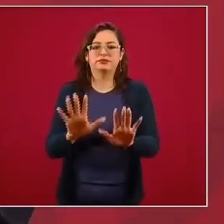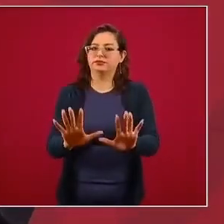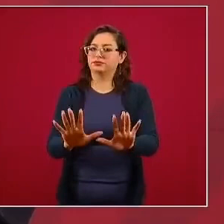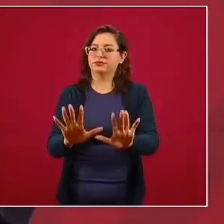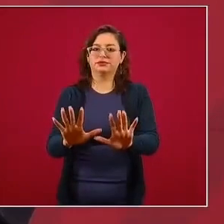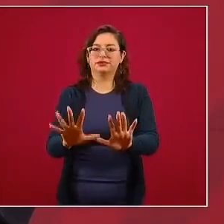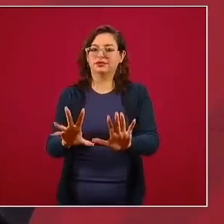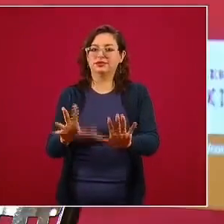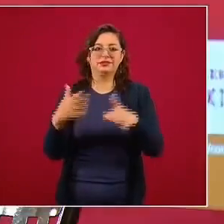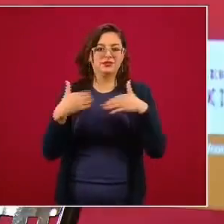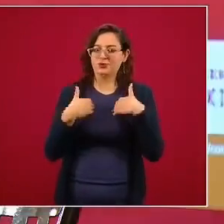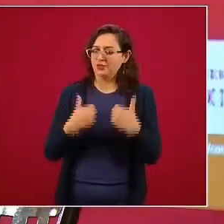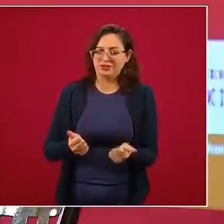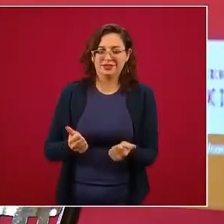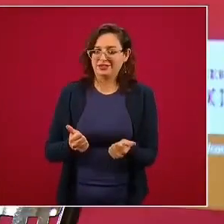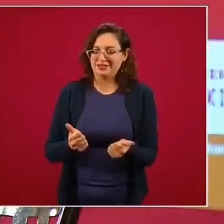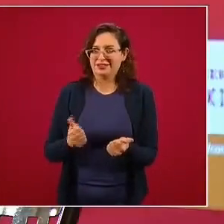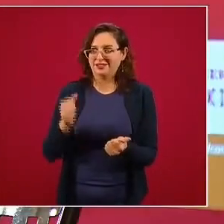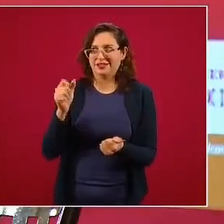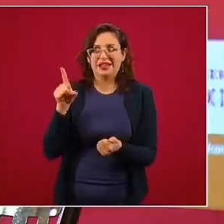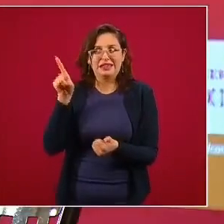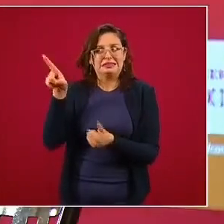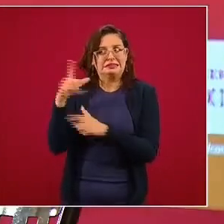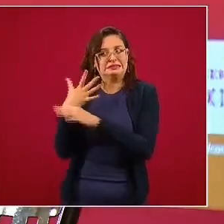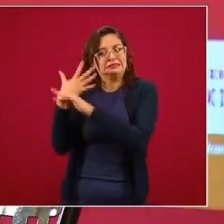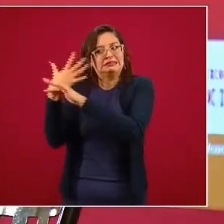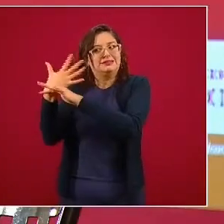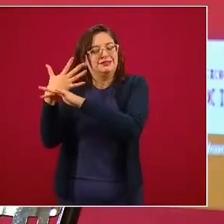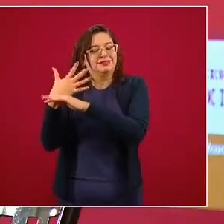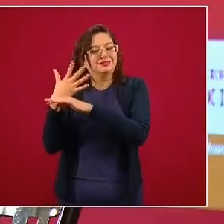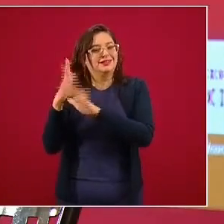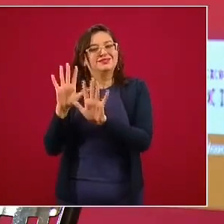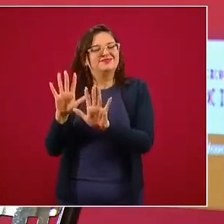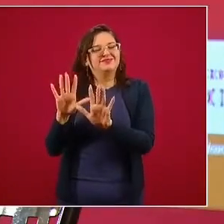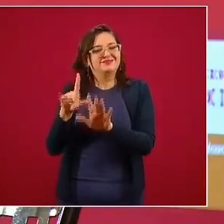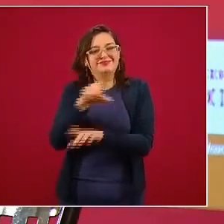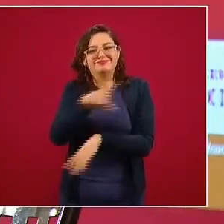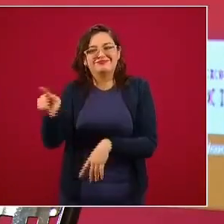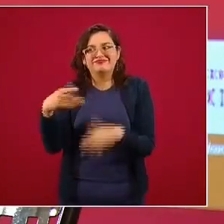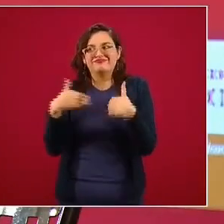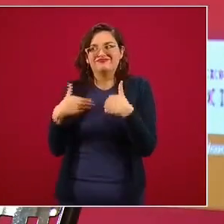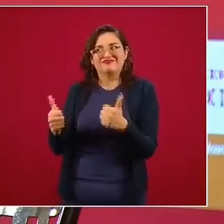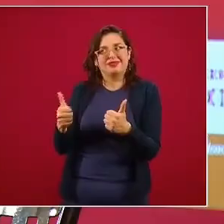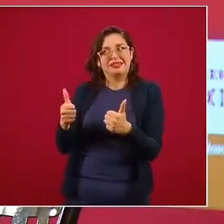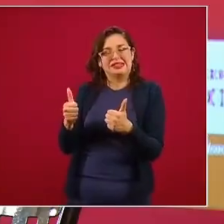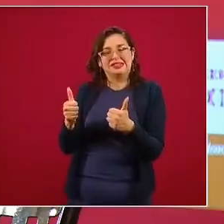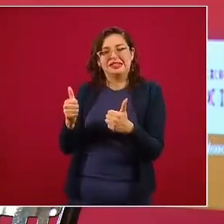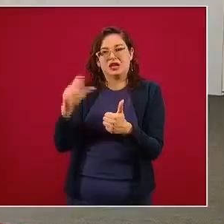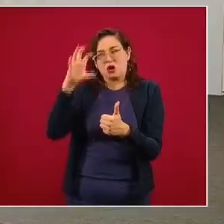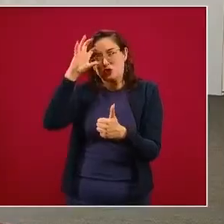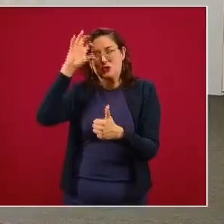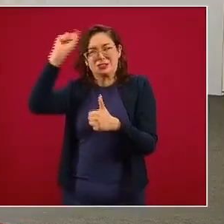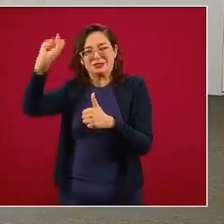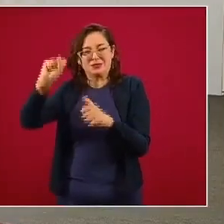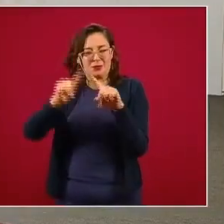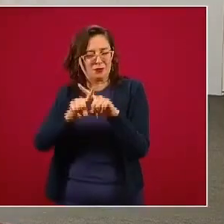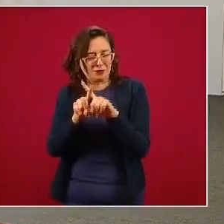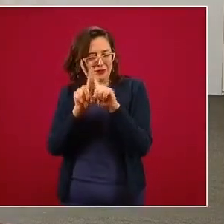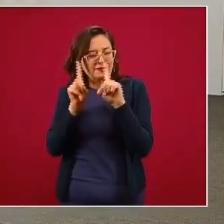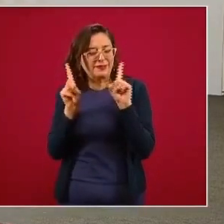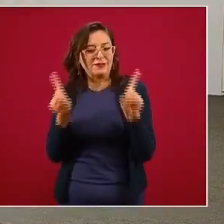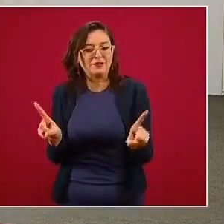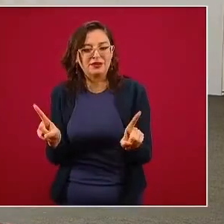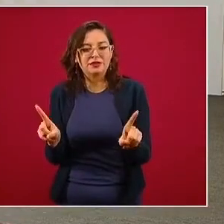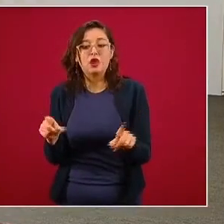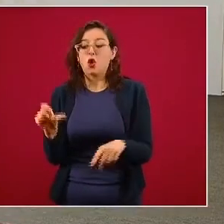Y es lo que está comentado en ese documento. Hoy tuvimos, por cierto, una reunión técnica con